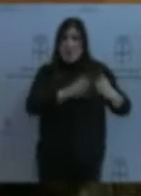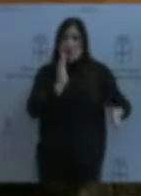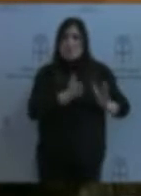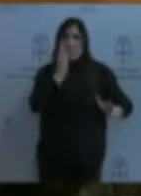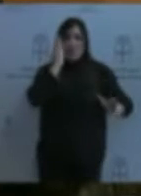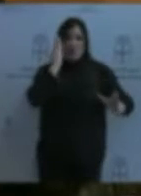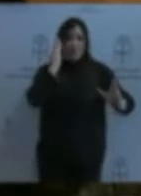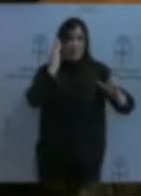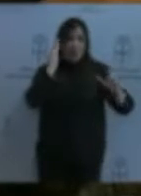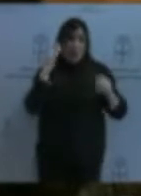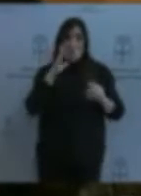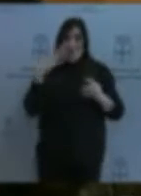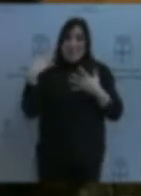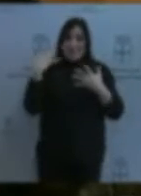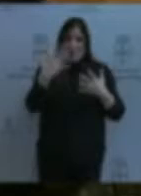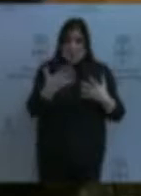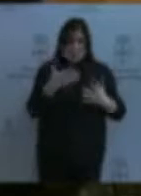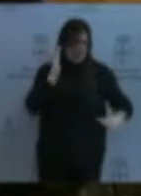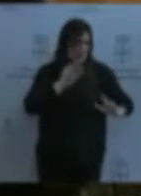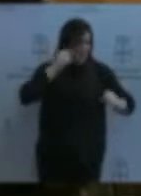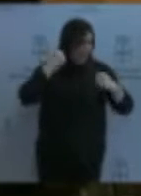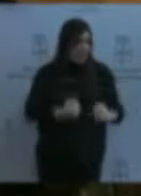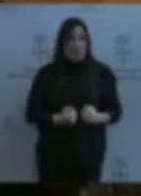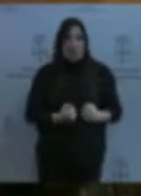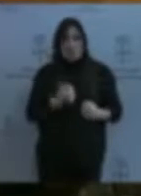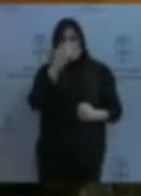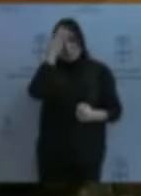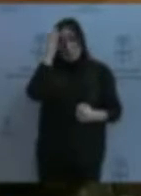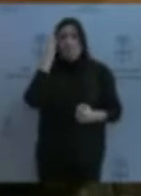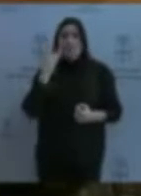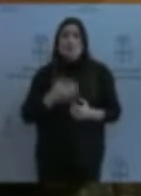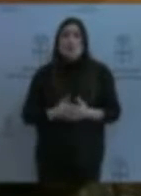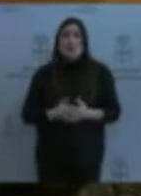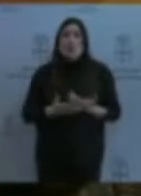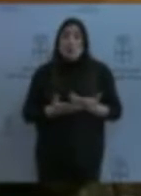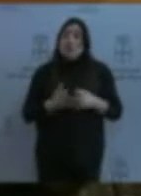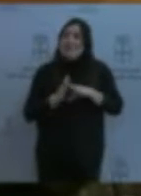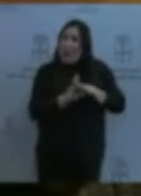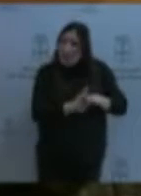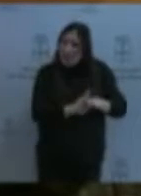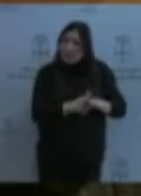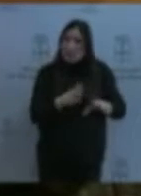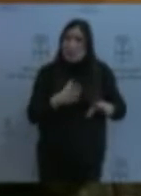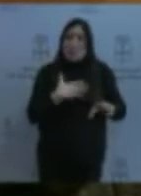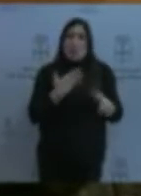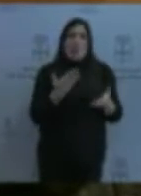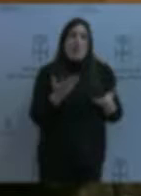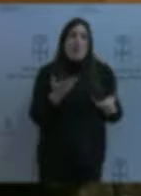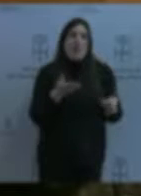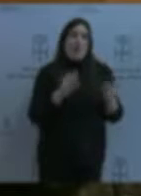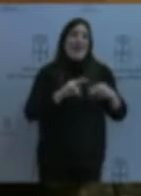10 años. Es por ello que, más allá de que la actuación saliera bien o mal, yo creo que cabe plantearse una reflexión de